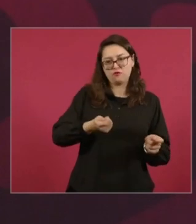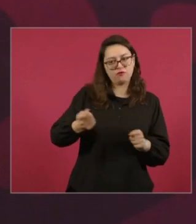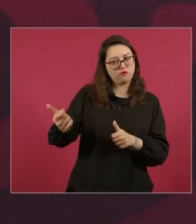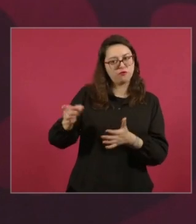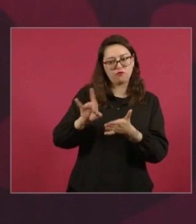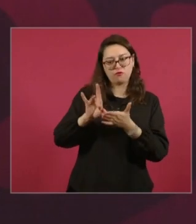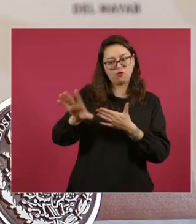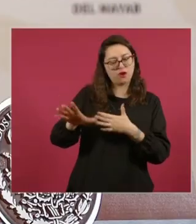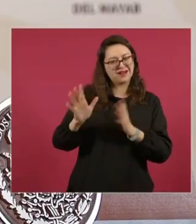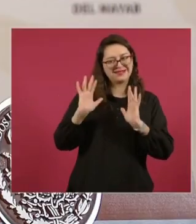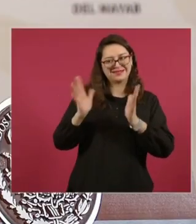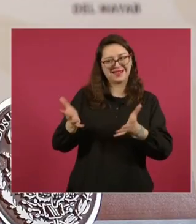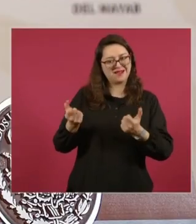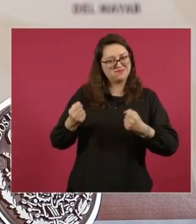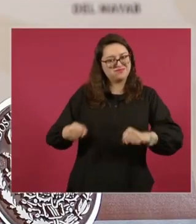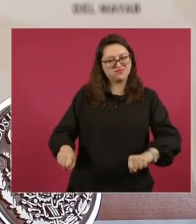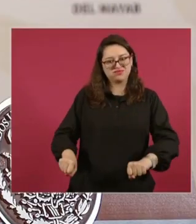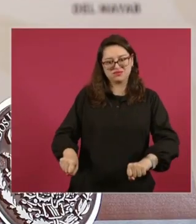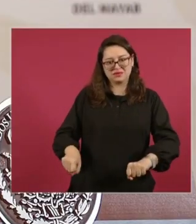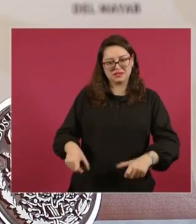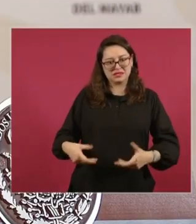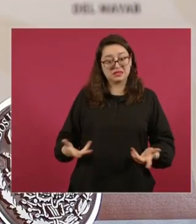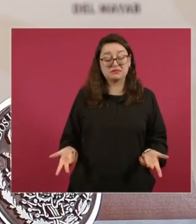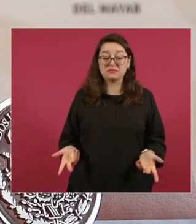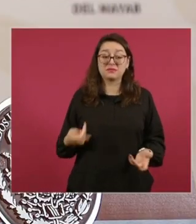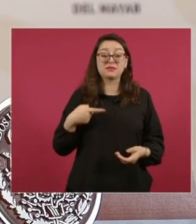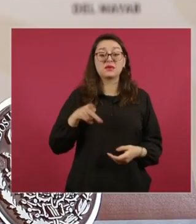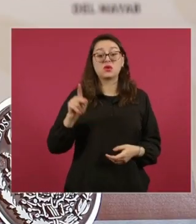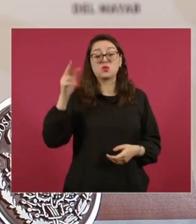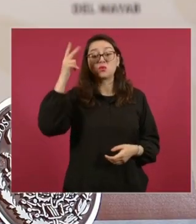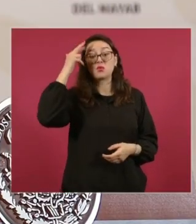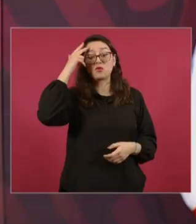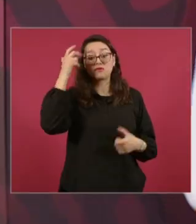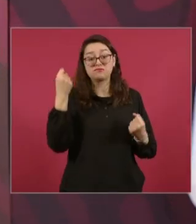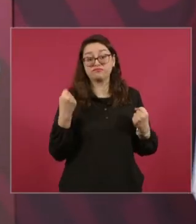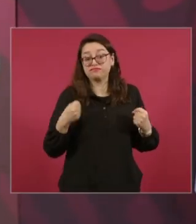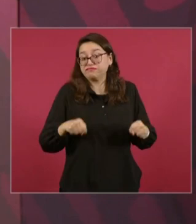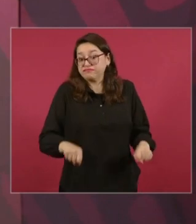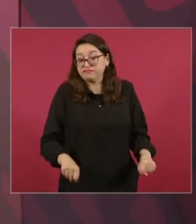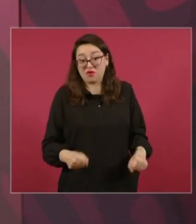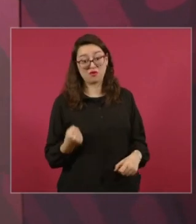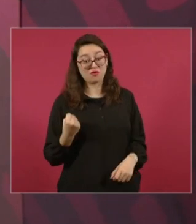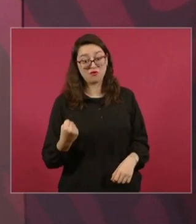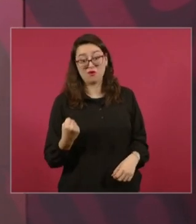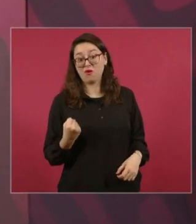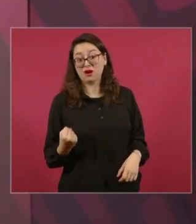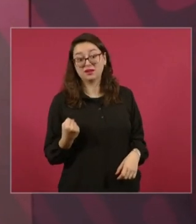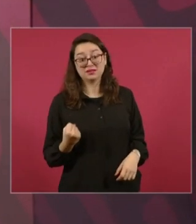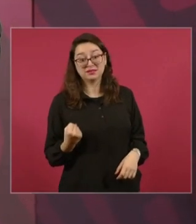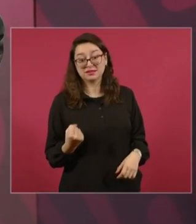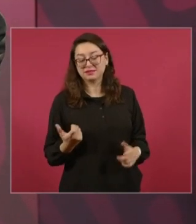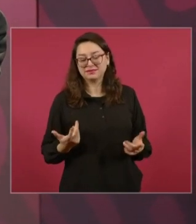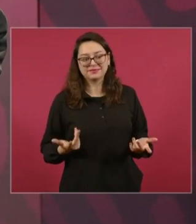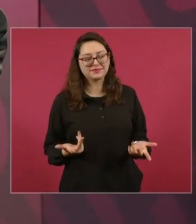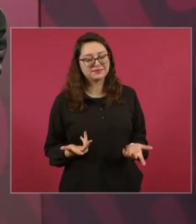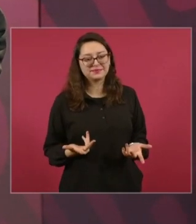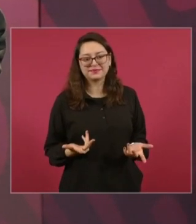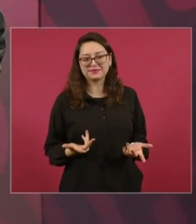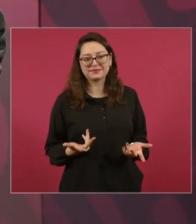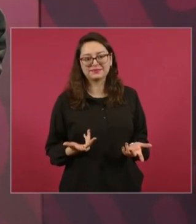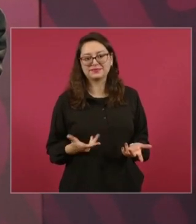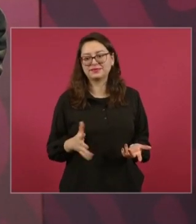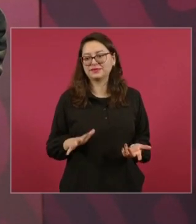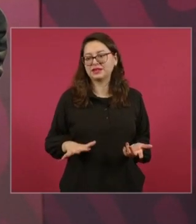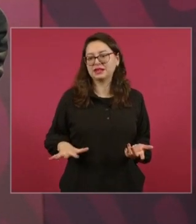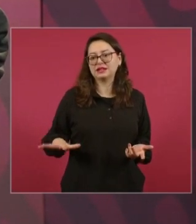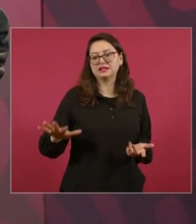Porfirio estaba en la cúspide del poder. Además, el encargado de la zona